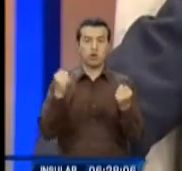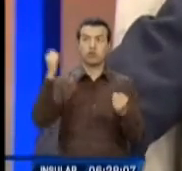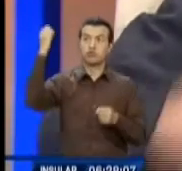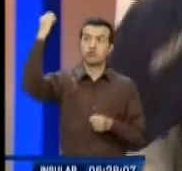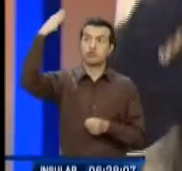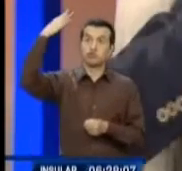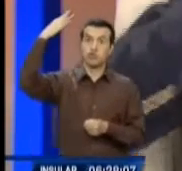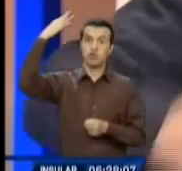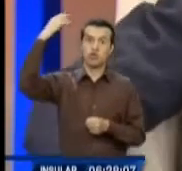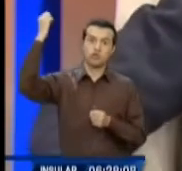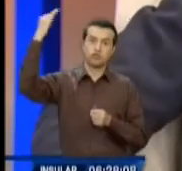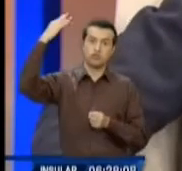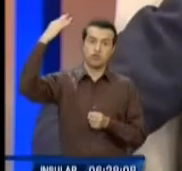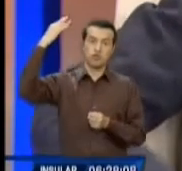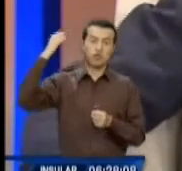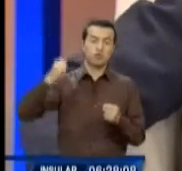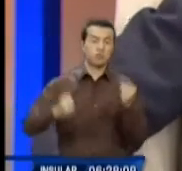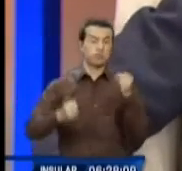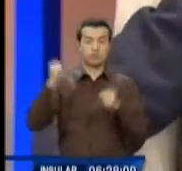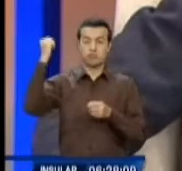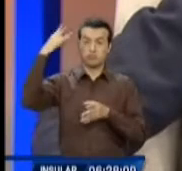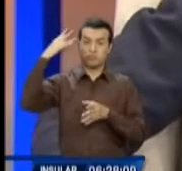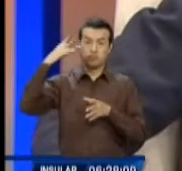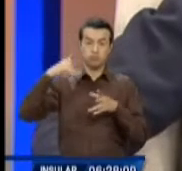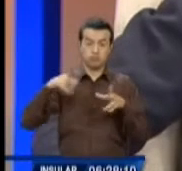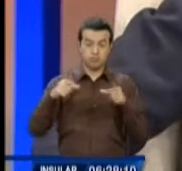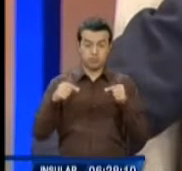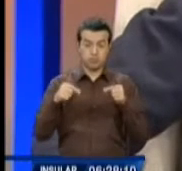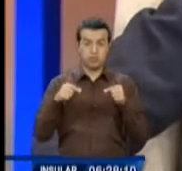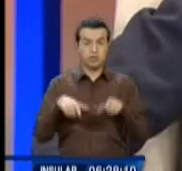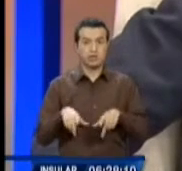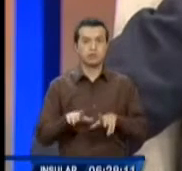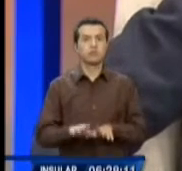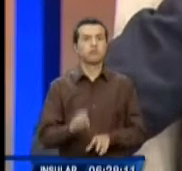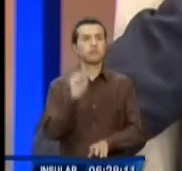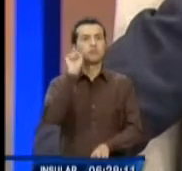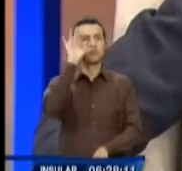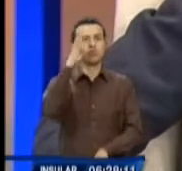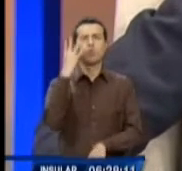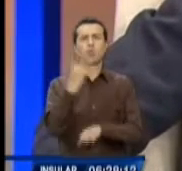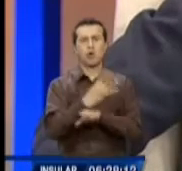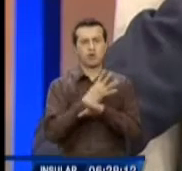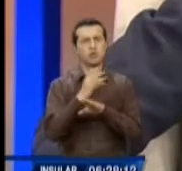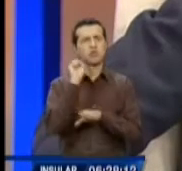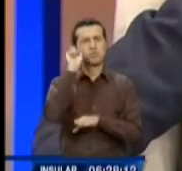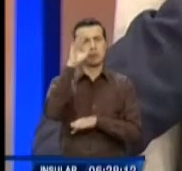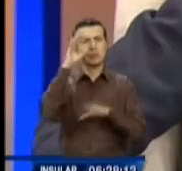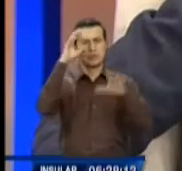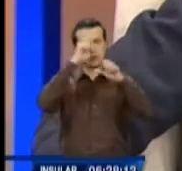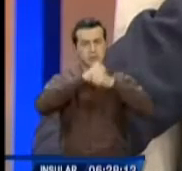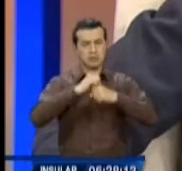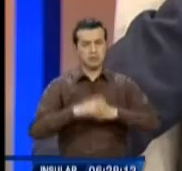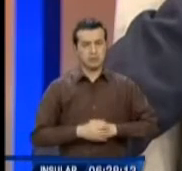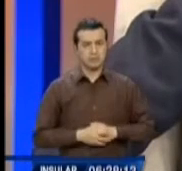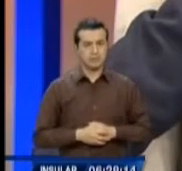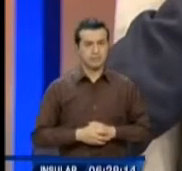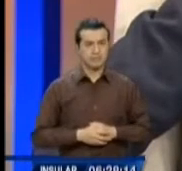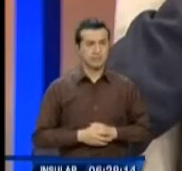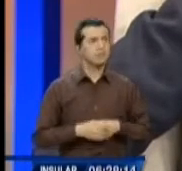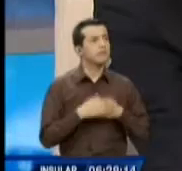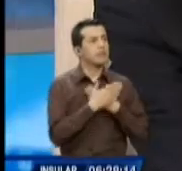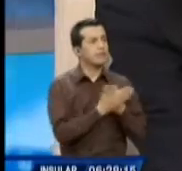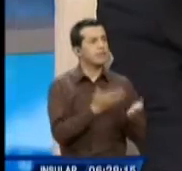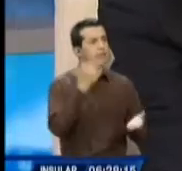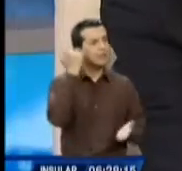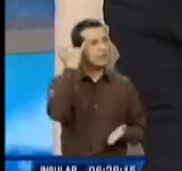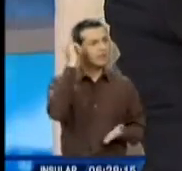van. Captamos la energía del sol, almacenamos en baterías y tenemos autonomía para unas 4 horas de cine por la noche. Este